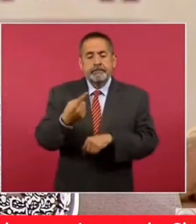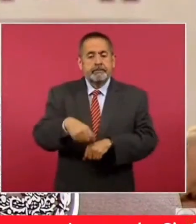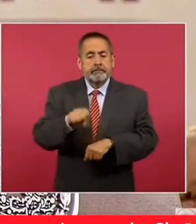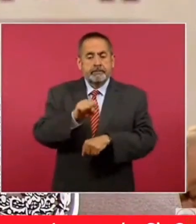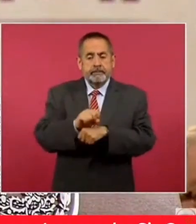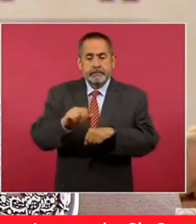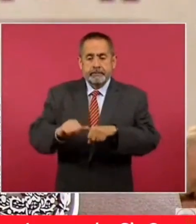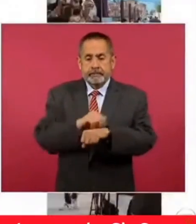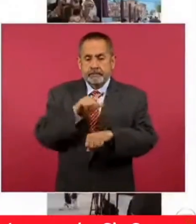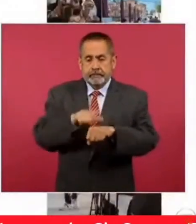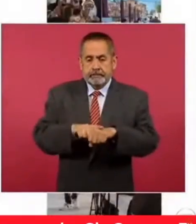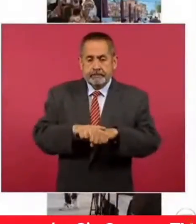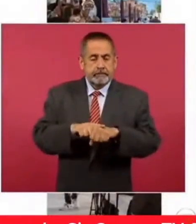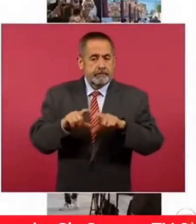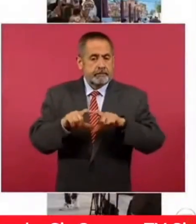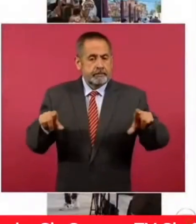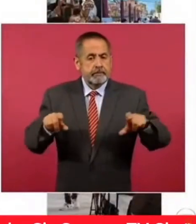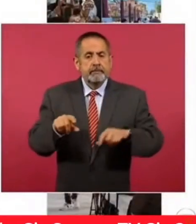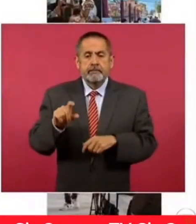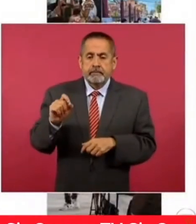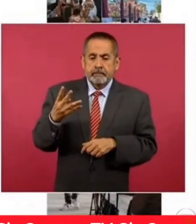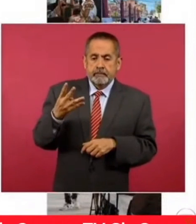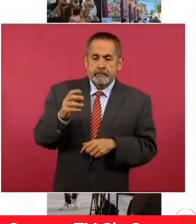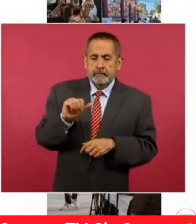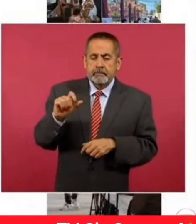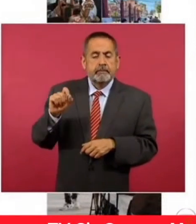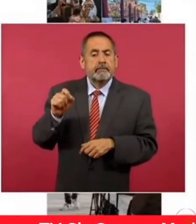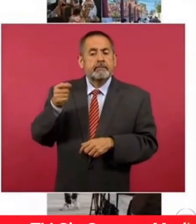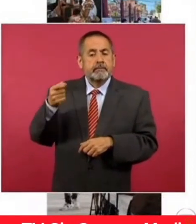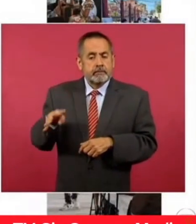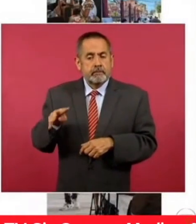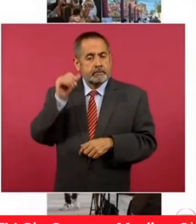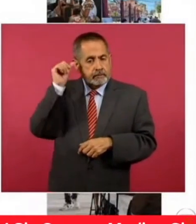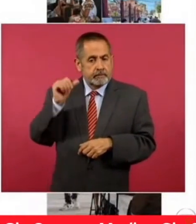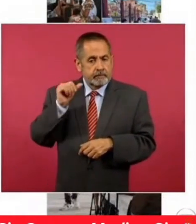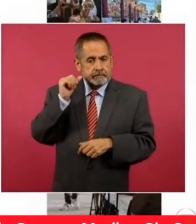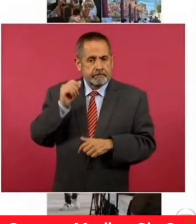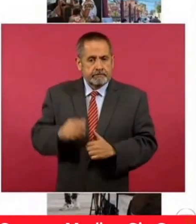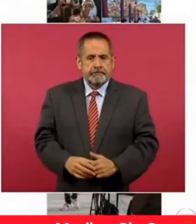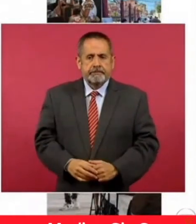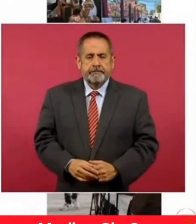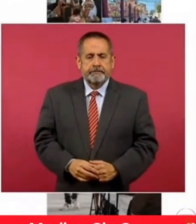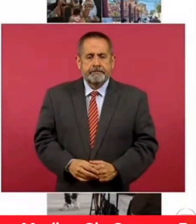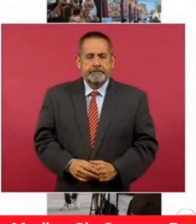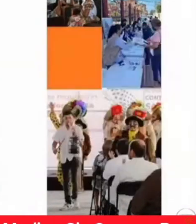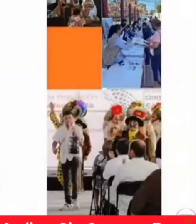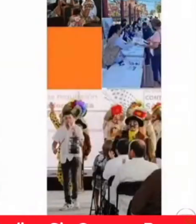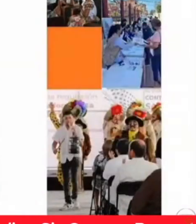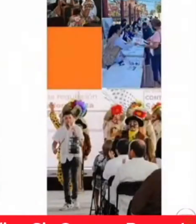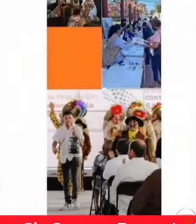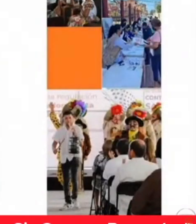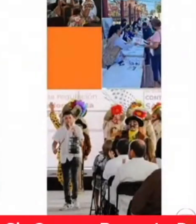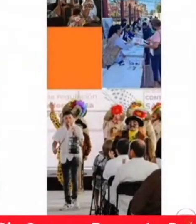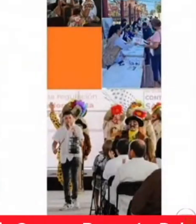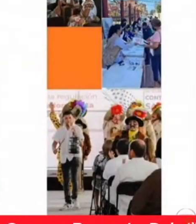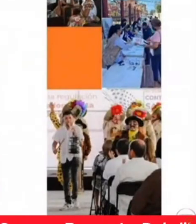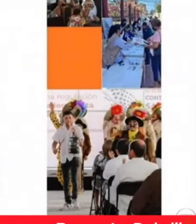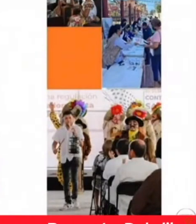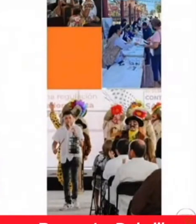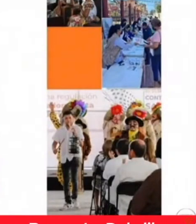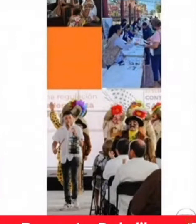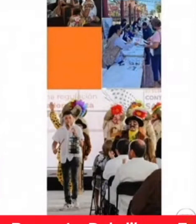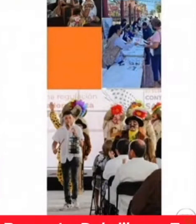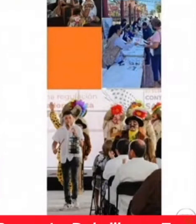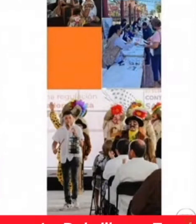Nacional. Del 24 al 29 de abril, la comunidad guerrerense podrá disfrutar de mesas de